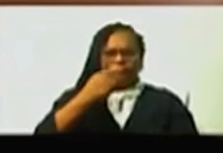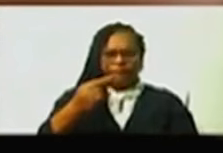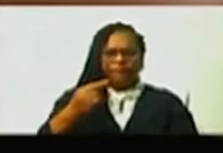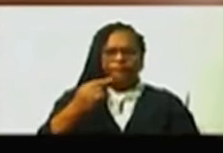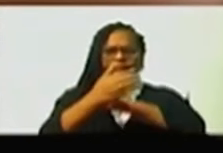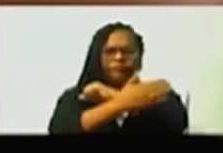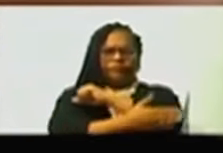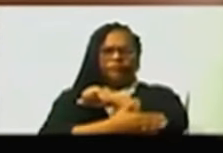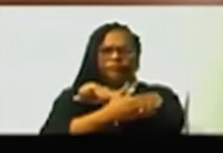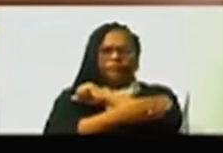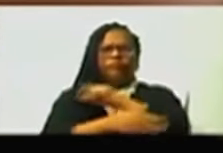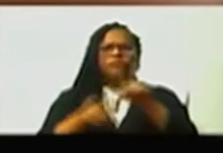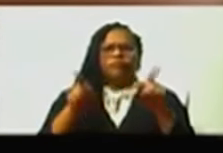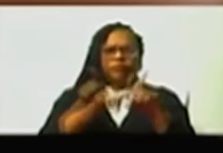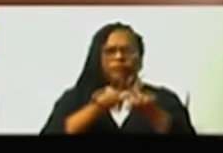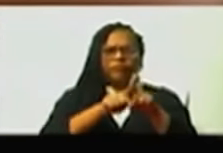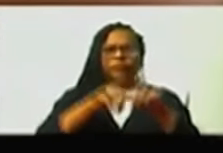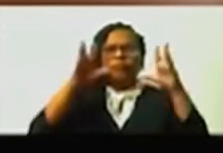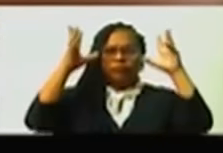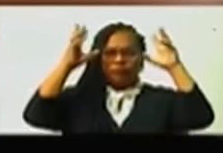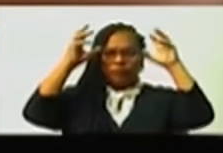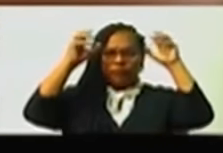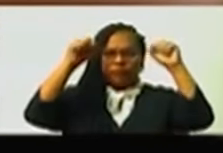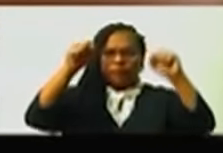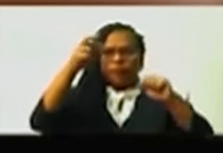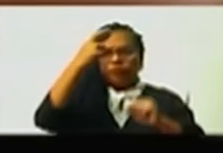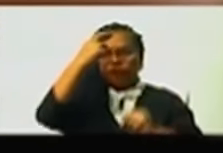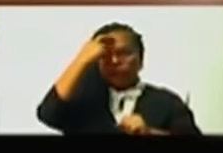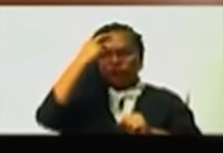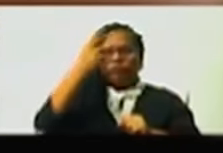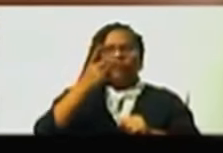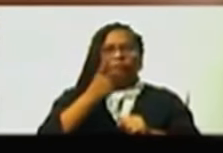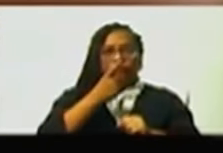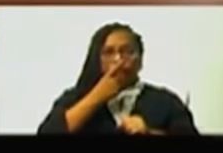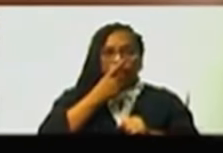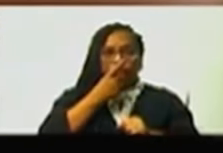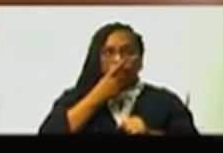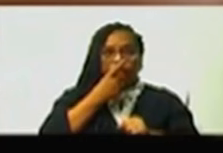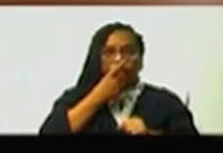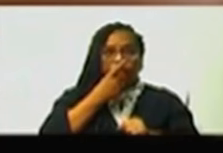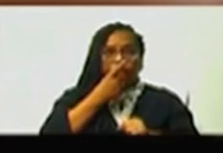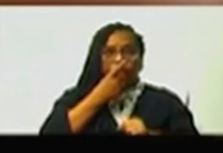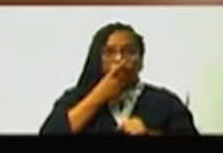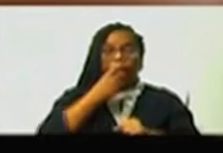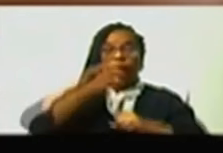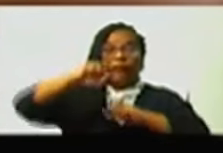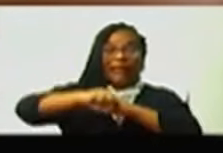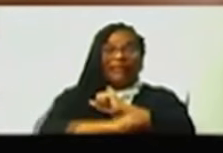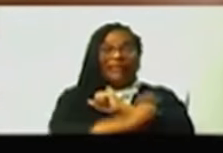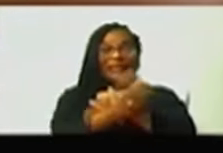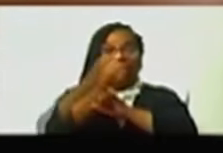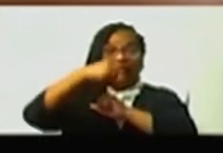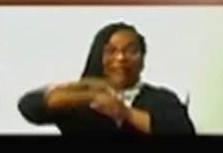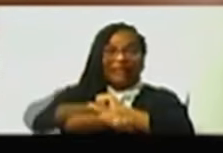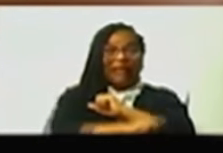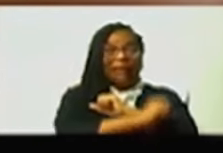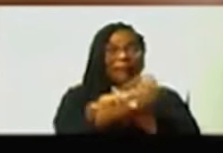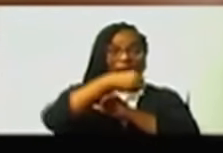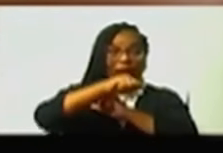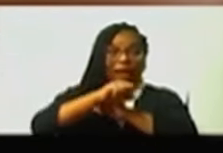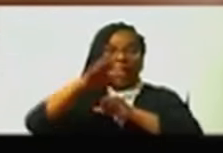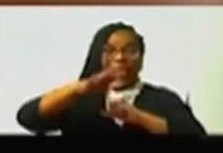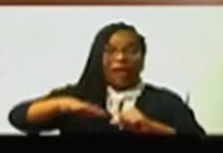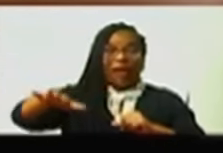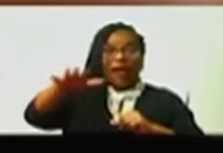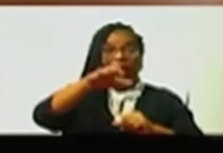República que también Samaná, en el municipio de Sánchez, tiene ahora mismo